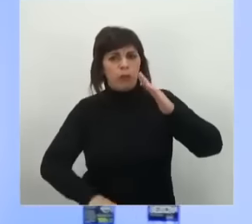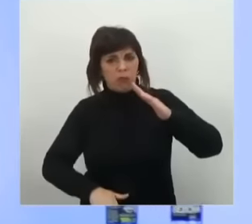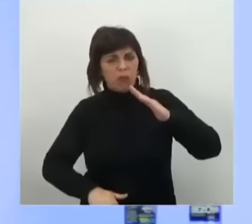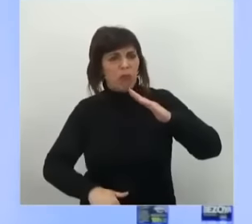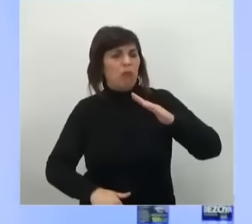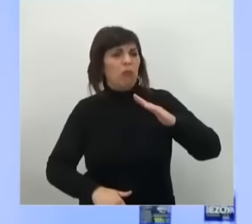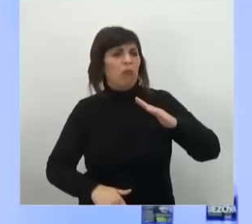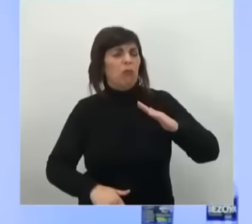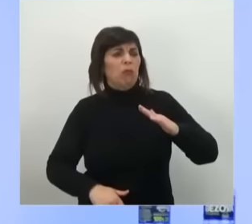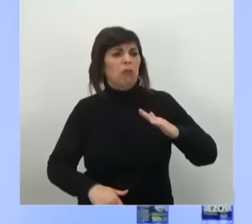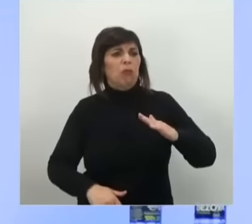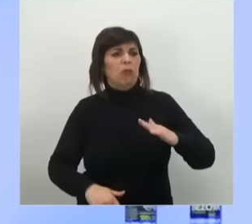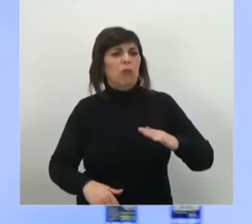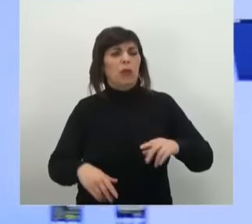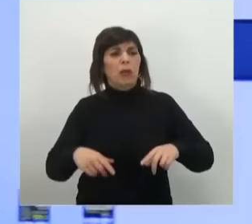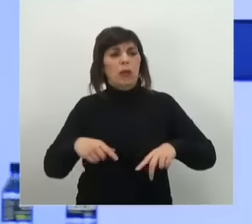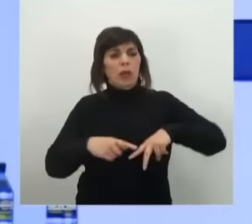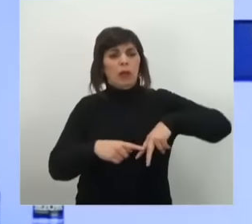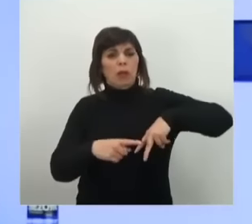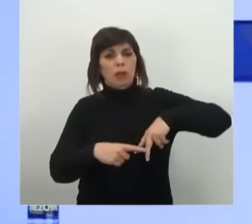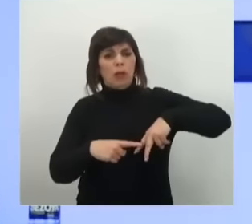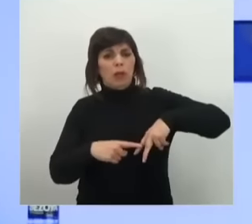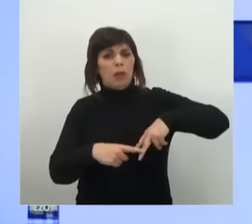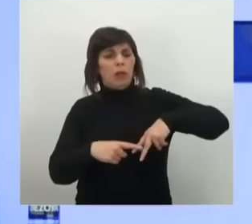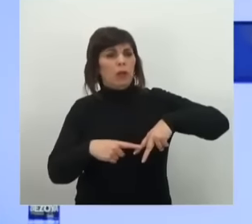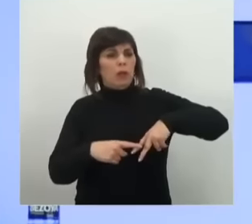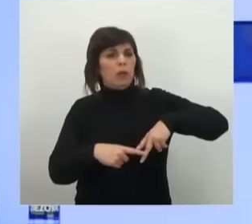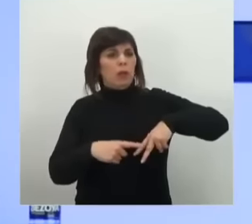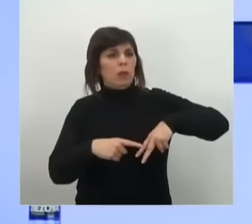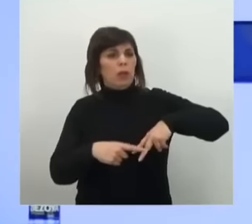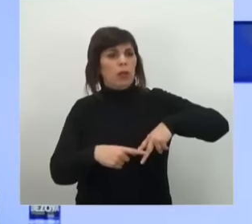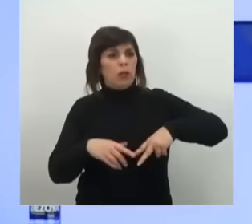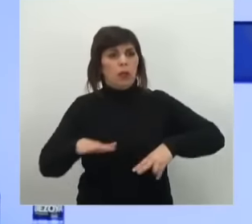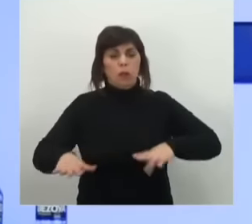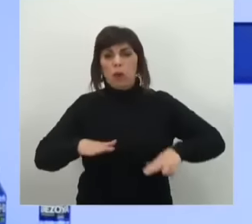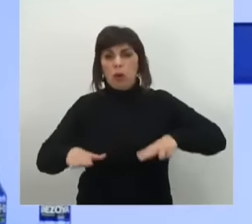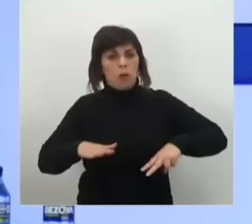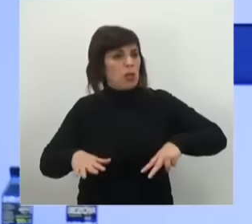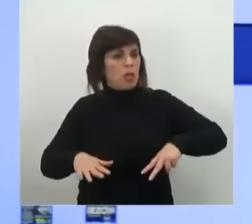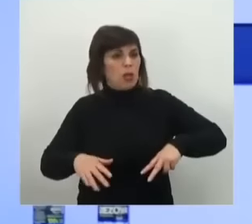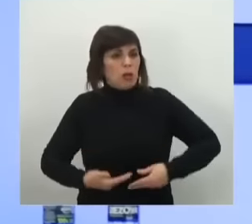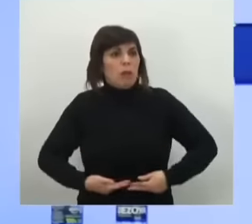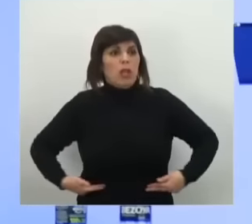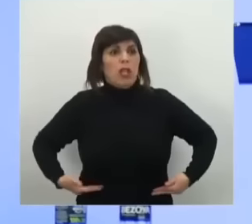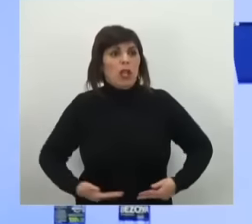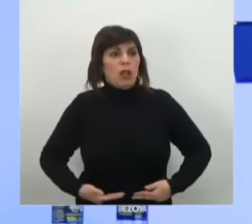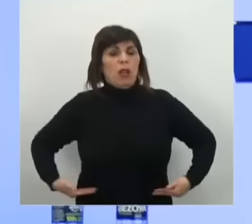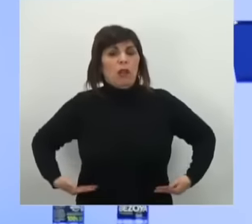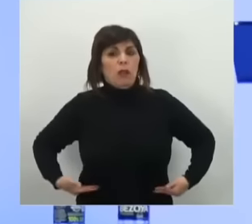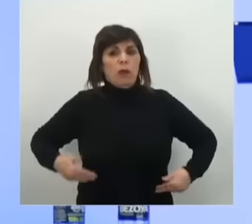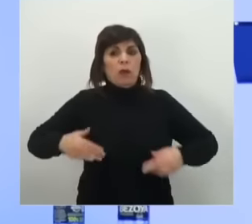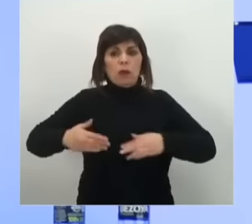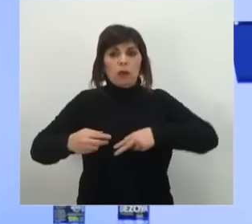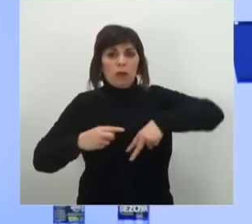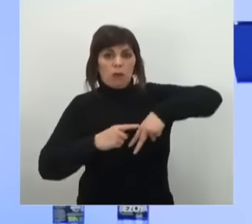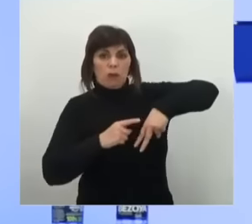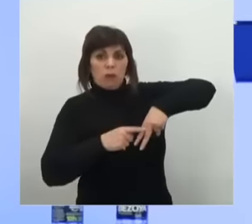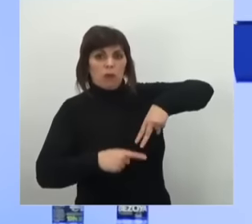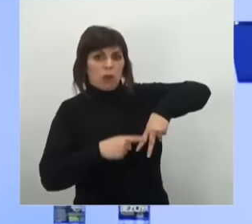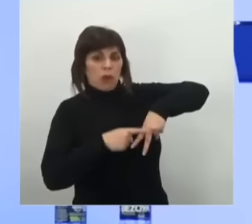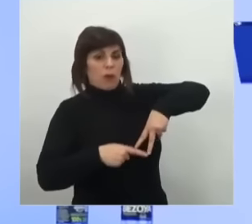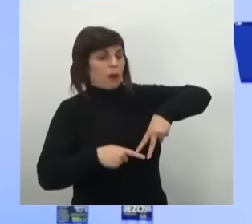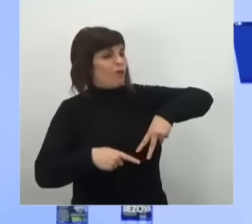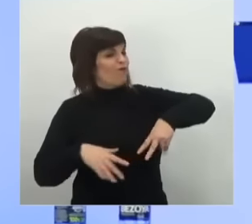empecé mis piernas empezaron a perder empecé a perder el movimiento de la pierna mi cintura de aquí al hacia abajo ya no